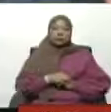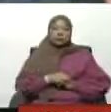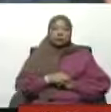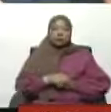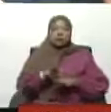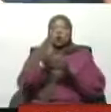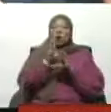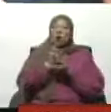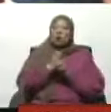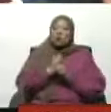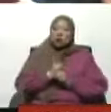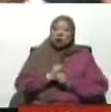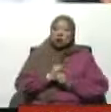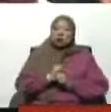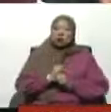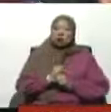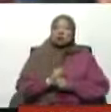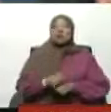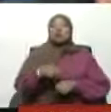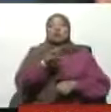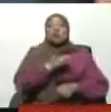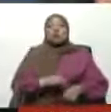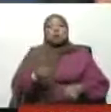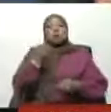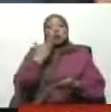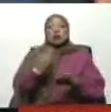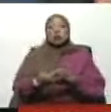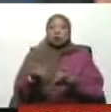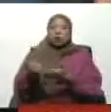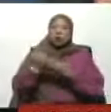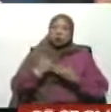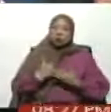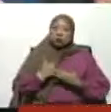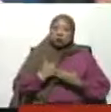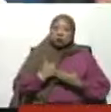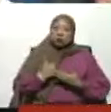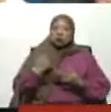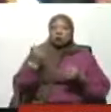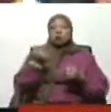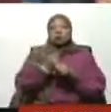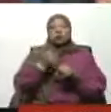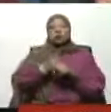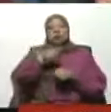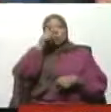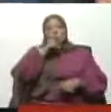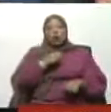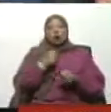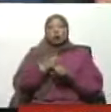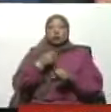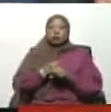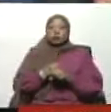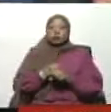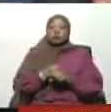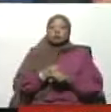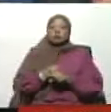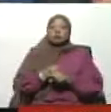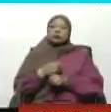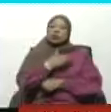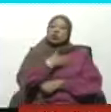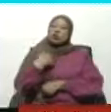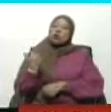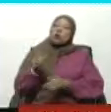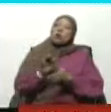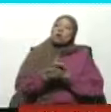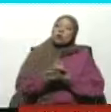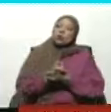confía plenamente y dice que es una gran bendición. Ese recurso que llegó es una gran bendición, no solamente... Está bien, pero yo quiero, Ángel,